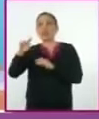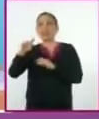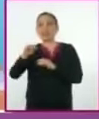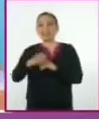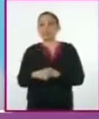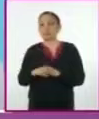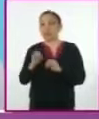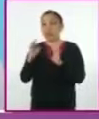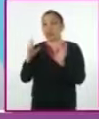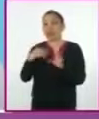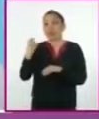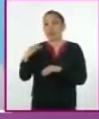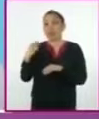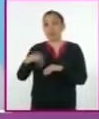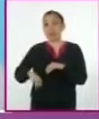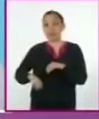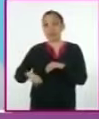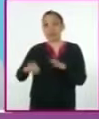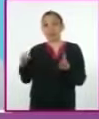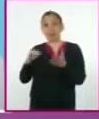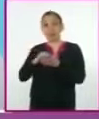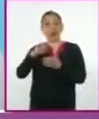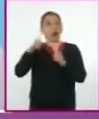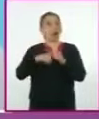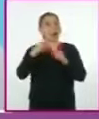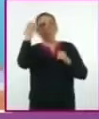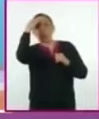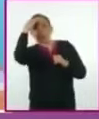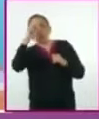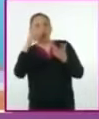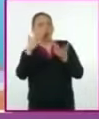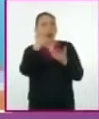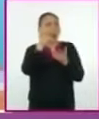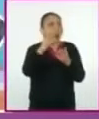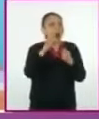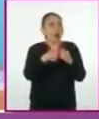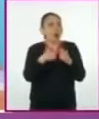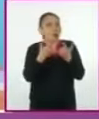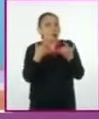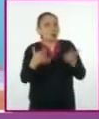Claro, y sería más interesante si incluimos alguna vivencia o dato curioso.